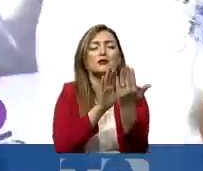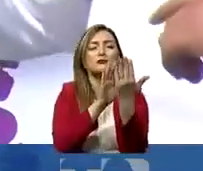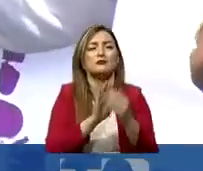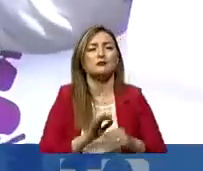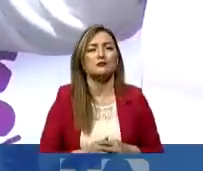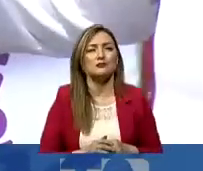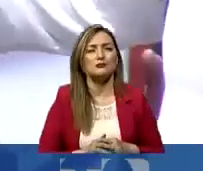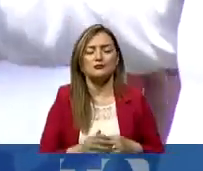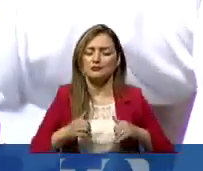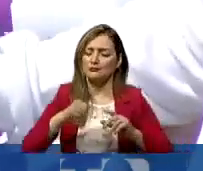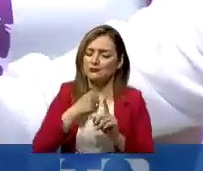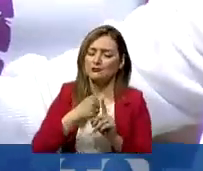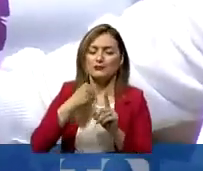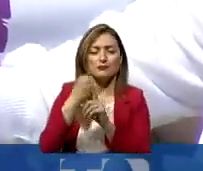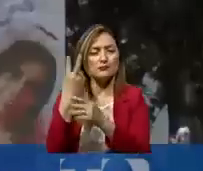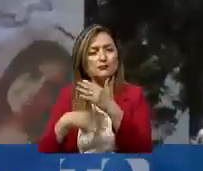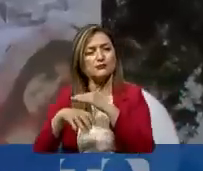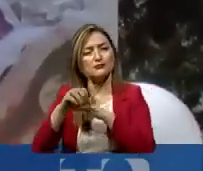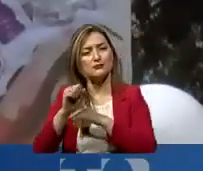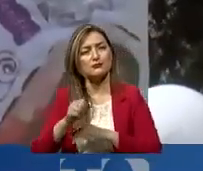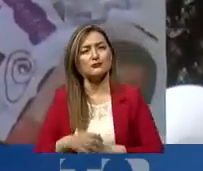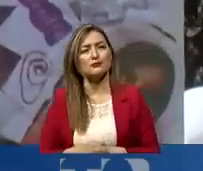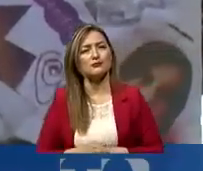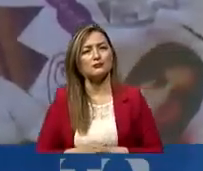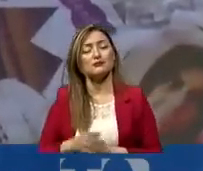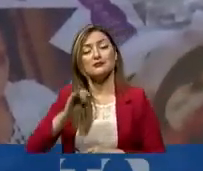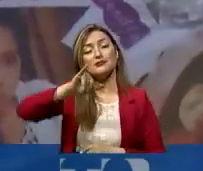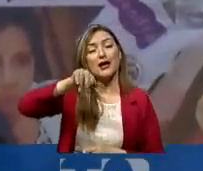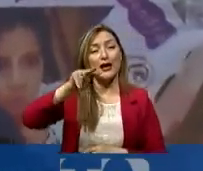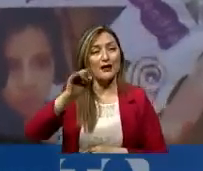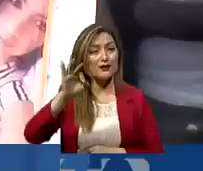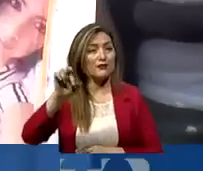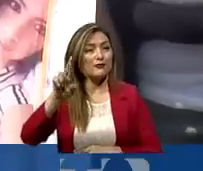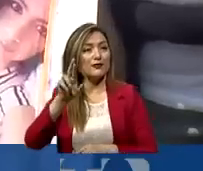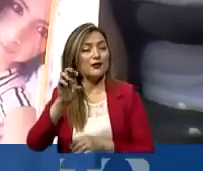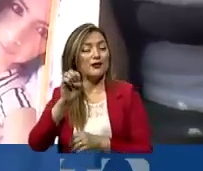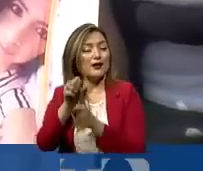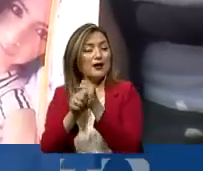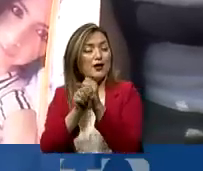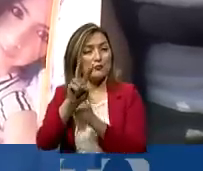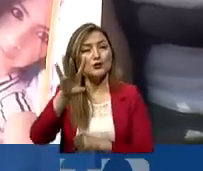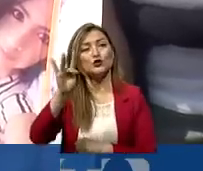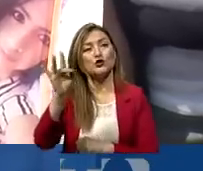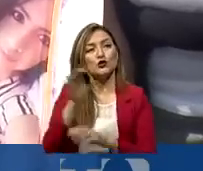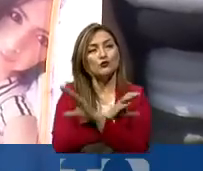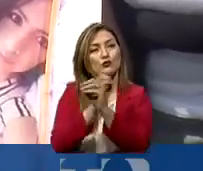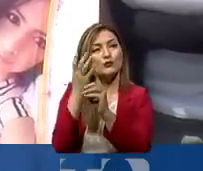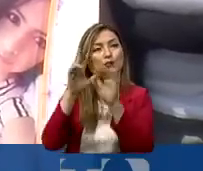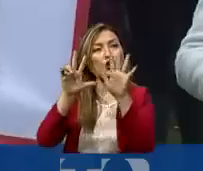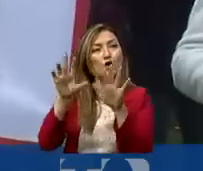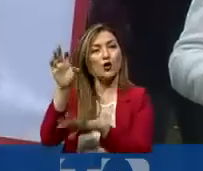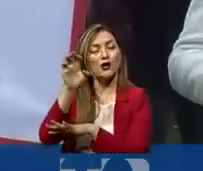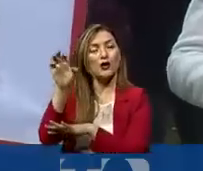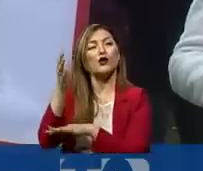no descansará hasta encontrar a su hija. Jennifer Kimbiulco, de 28 años, desapareció el 8 de enero en